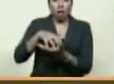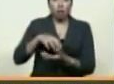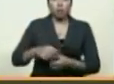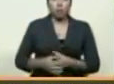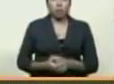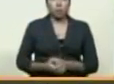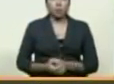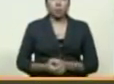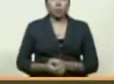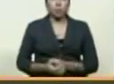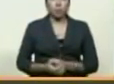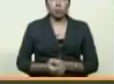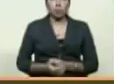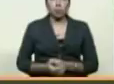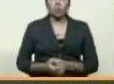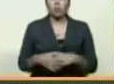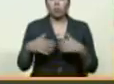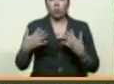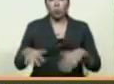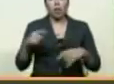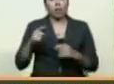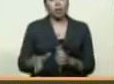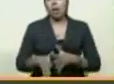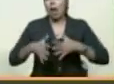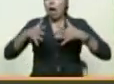en Guayana, en esta rica y vasta región,